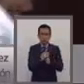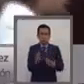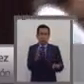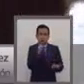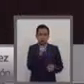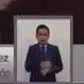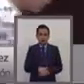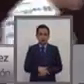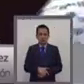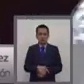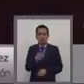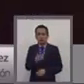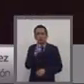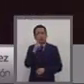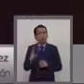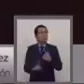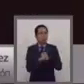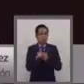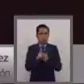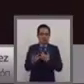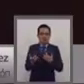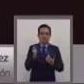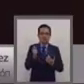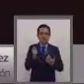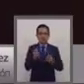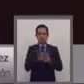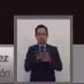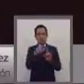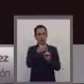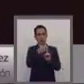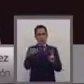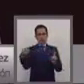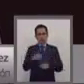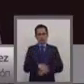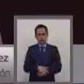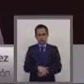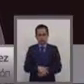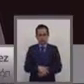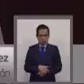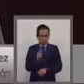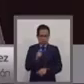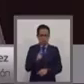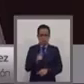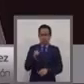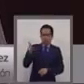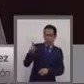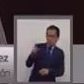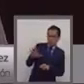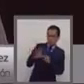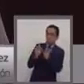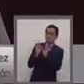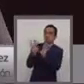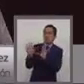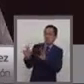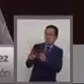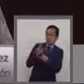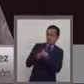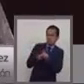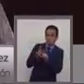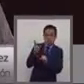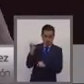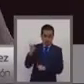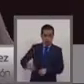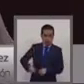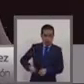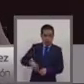estructural. No podemos culpar a la naturaleza del olvido, de la desigualdad. Tiene